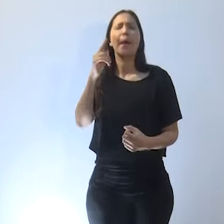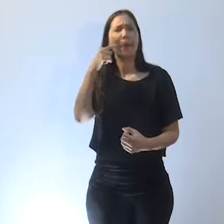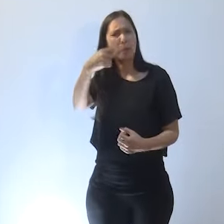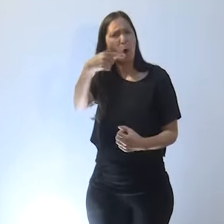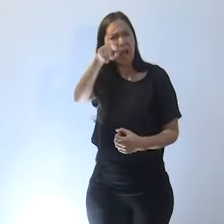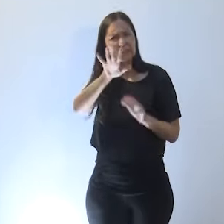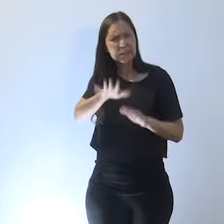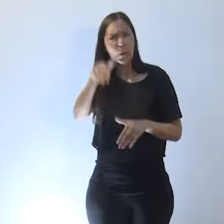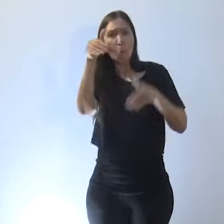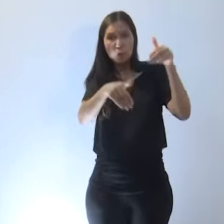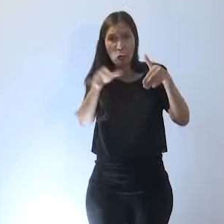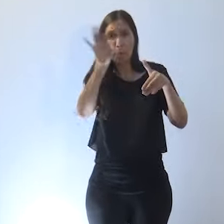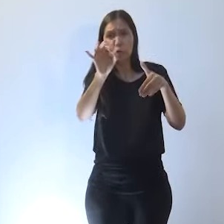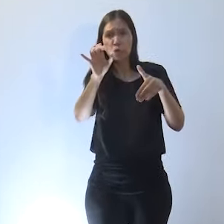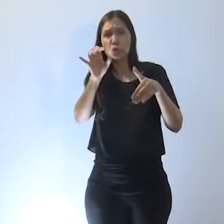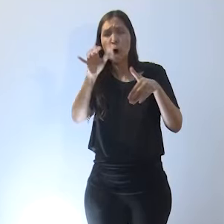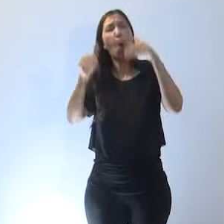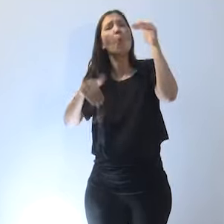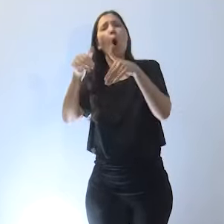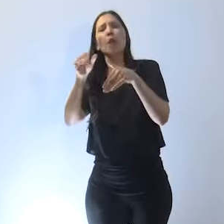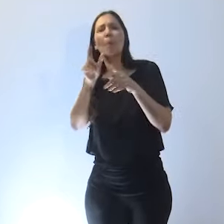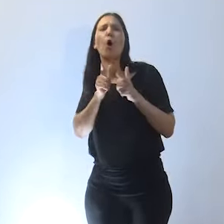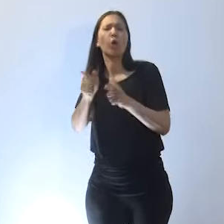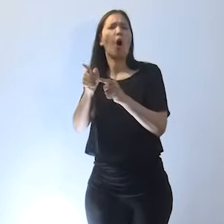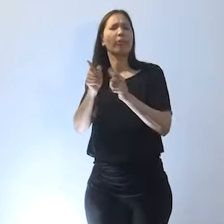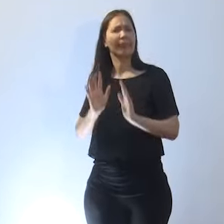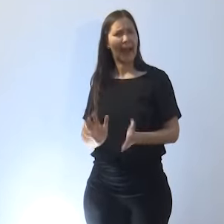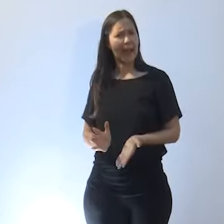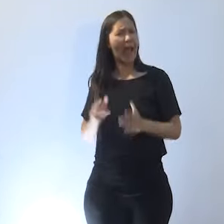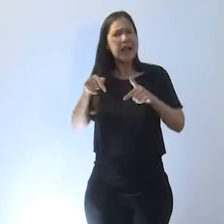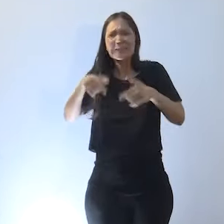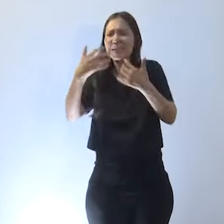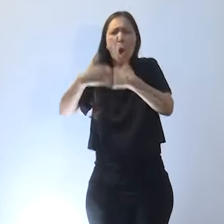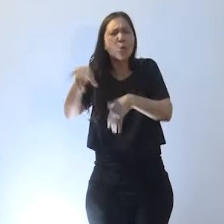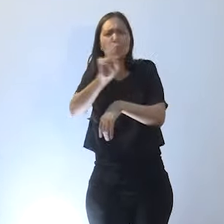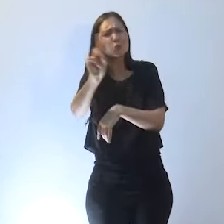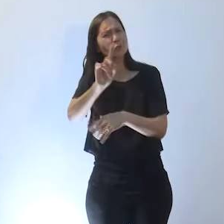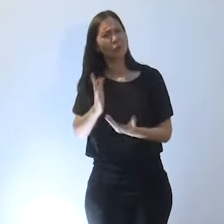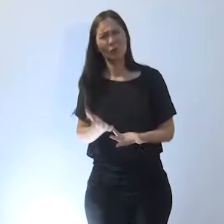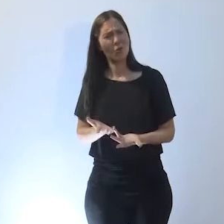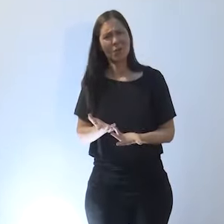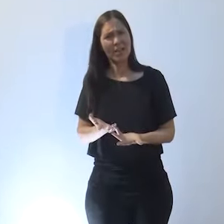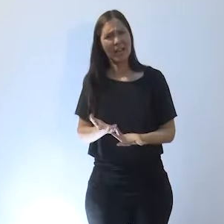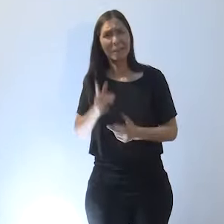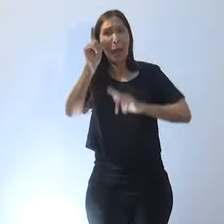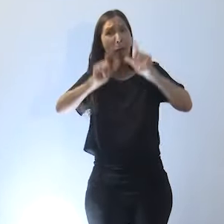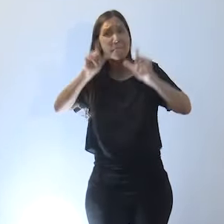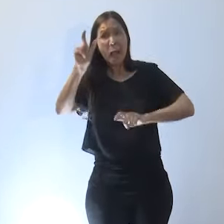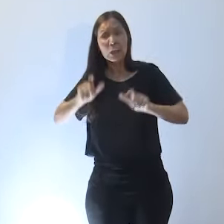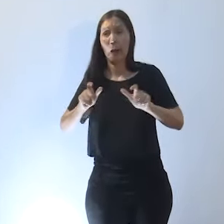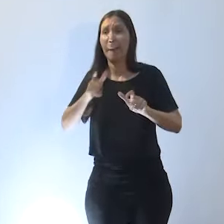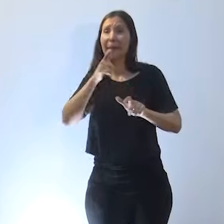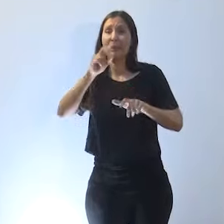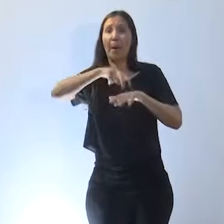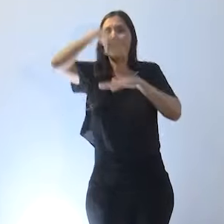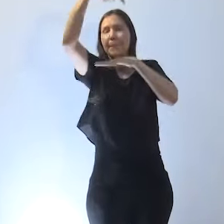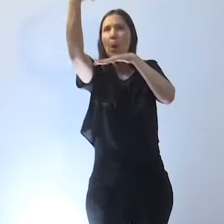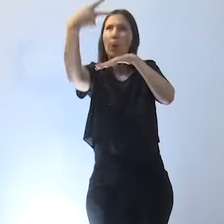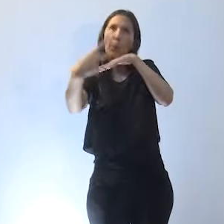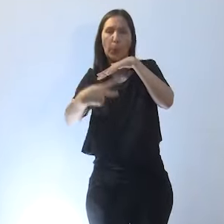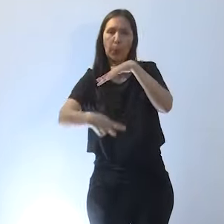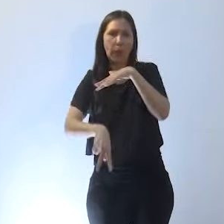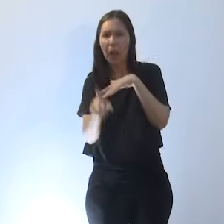como tampoco funciona así para lo último que decías eh qué viene para adelante bueno la gente no va a saltar al vacío